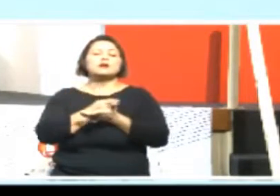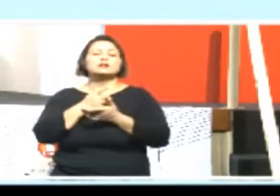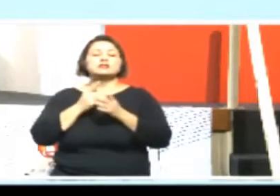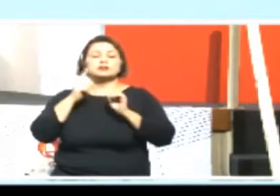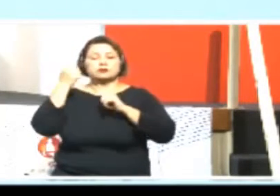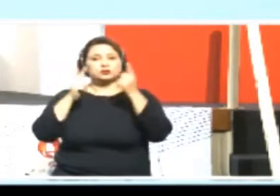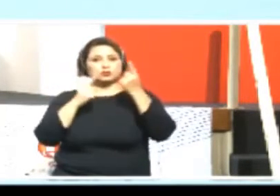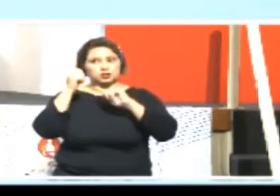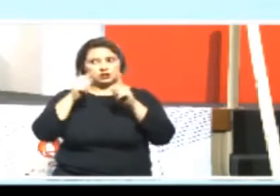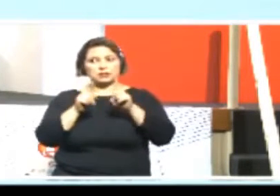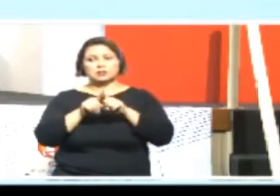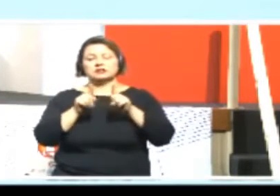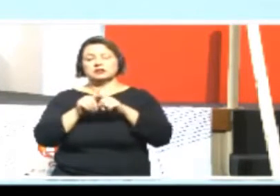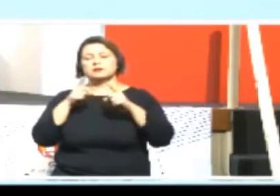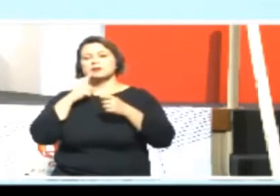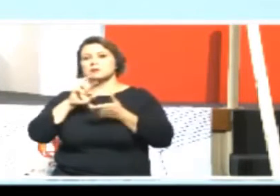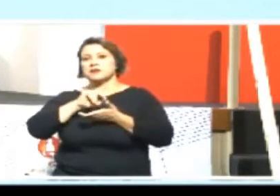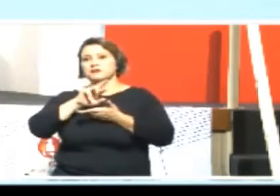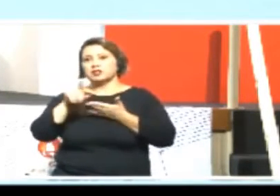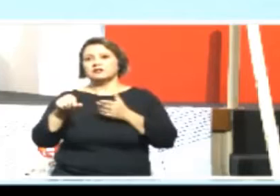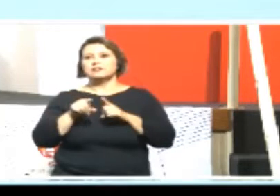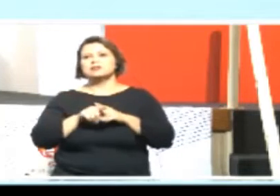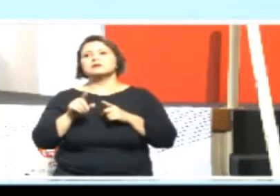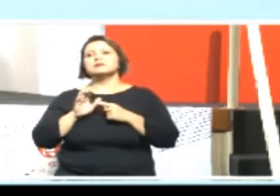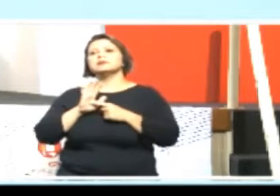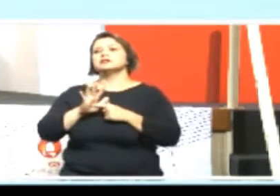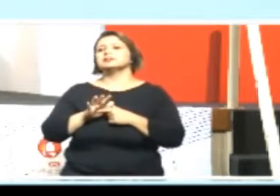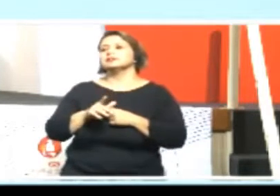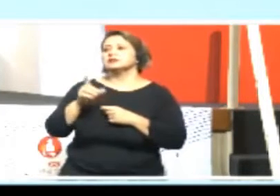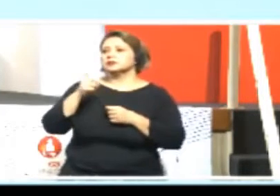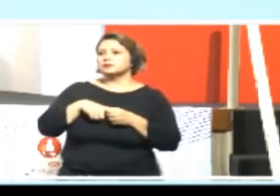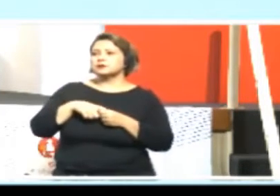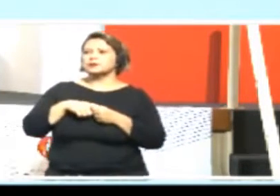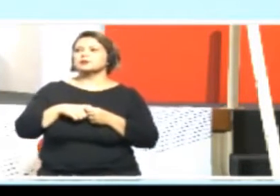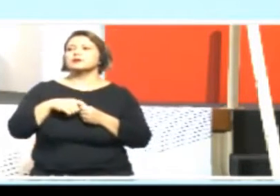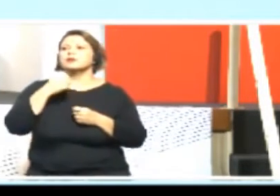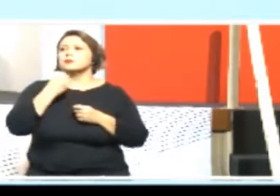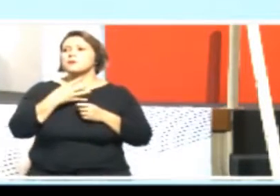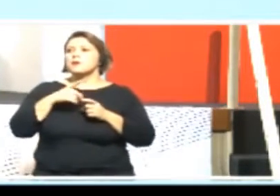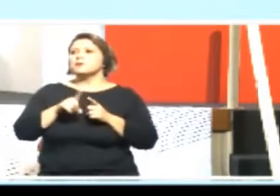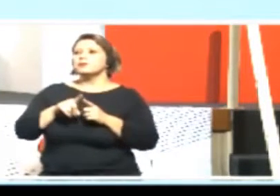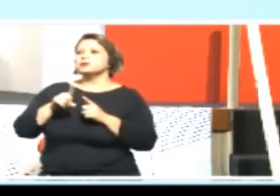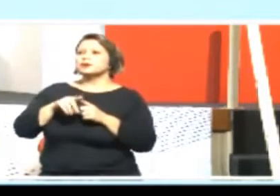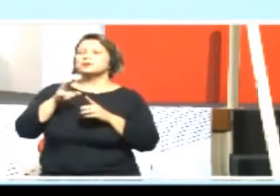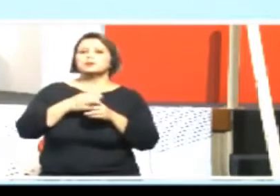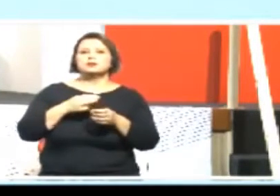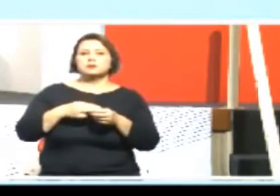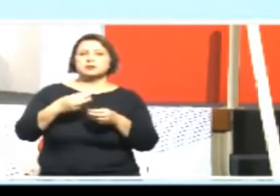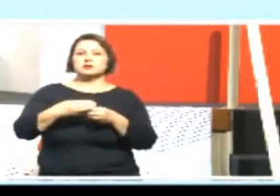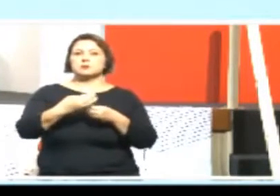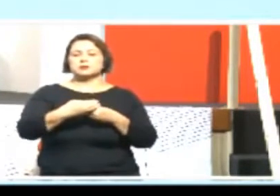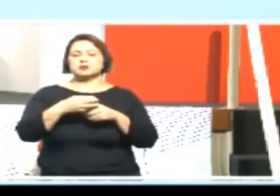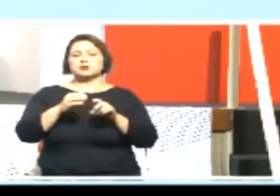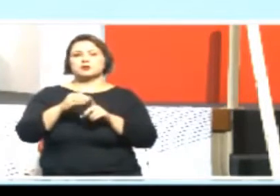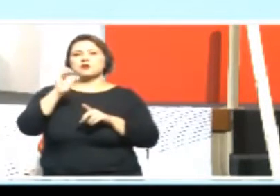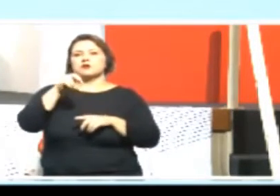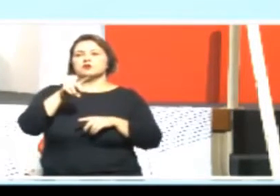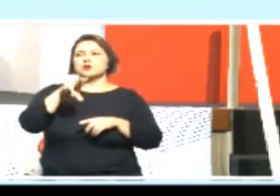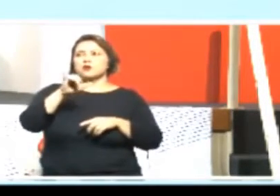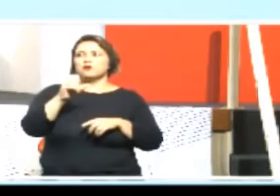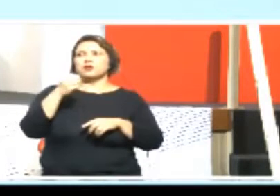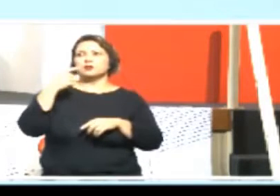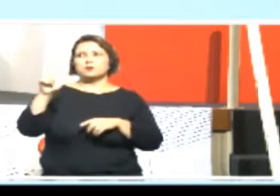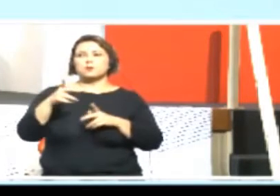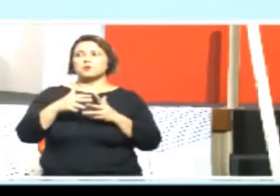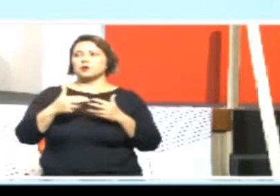en términos de qué tan exitosos son los municipios en obtener convenios comparado con otras entidades. Los municipios